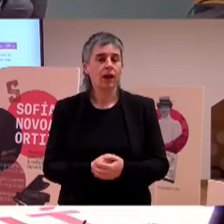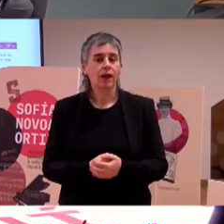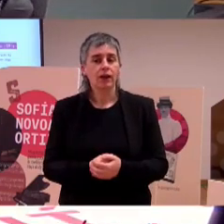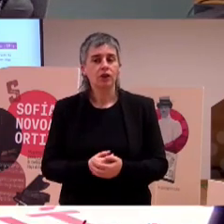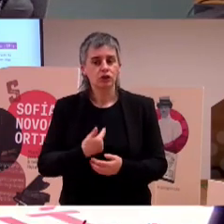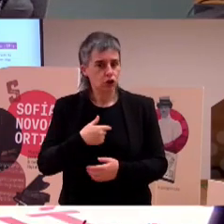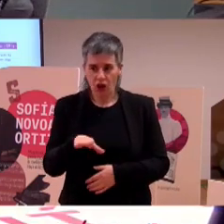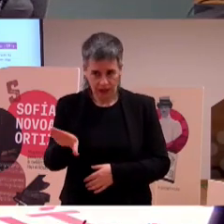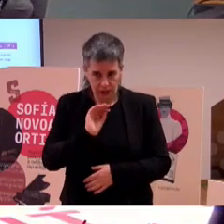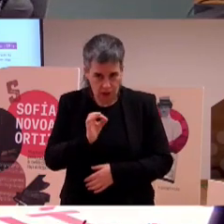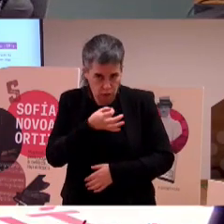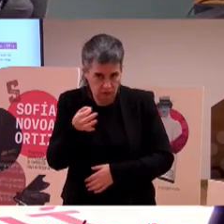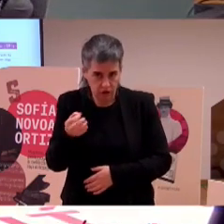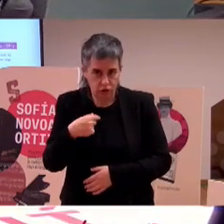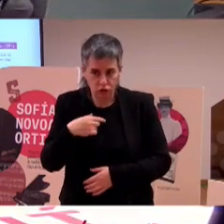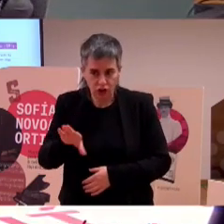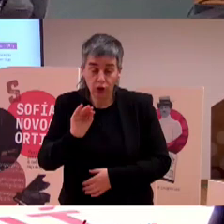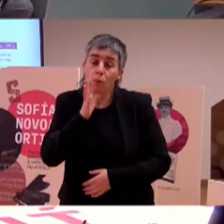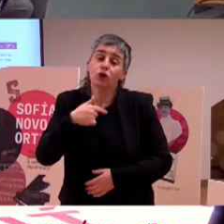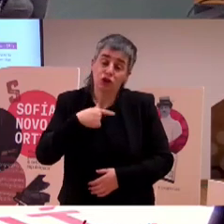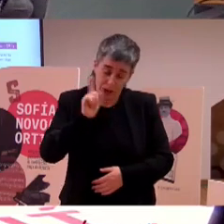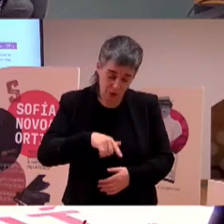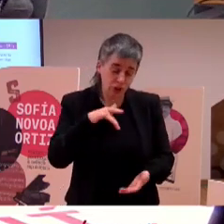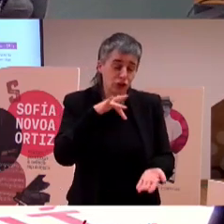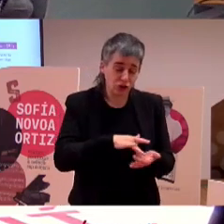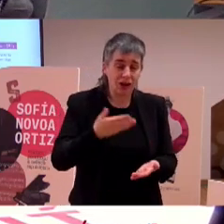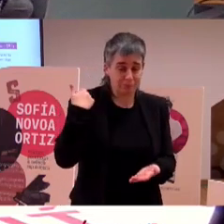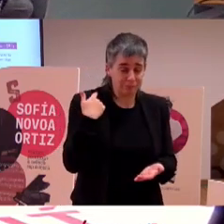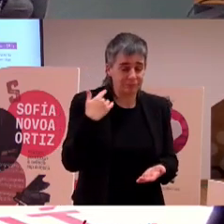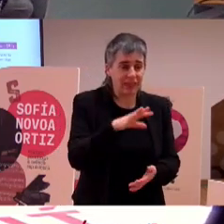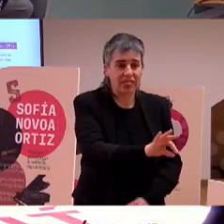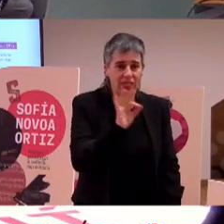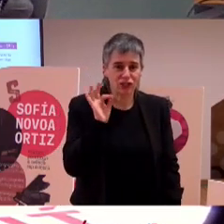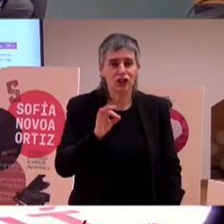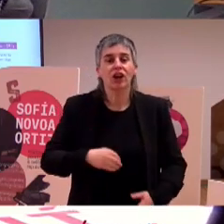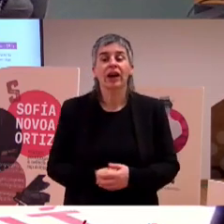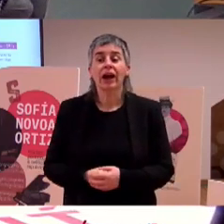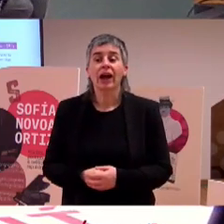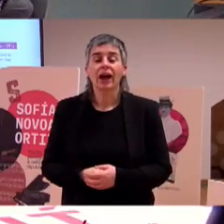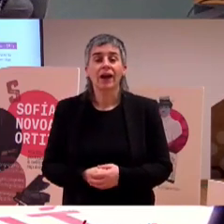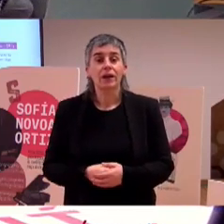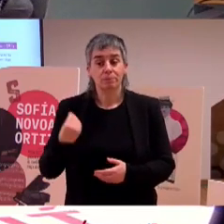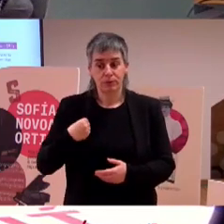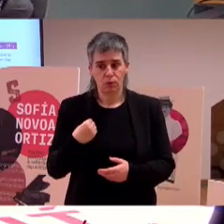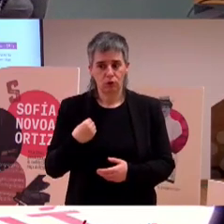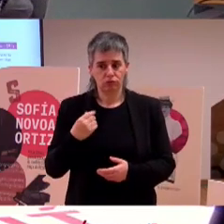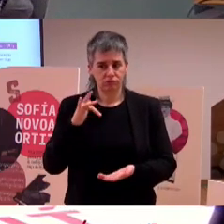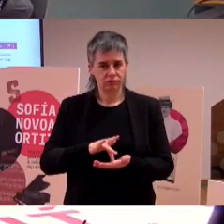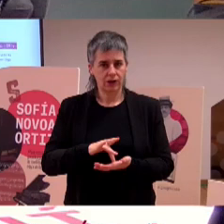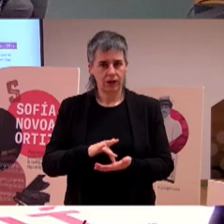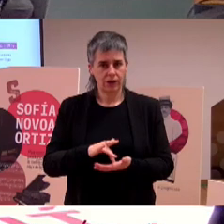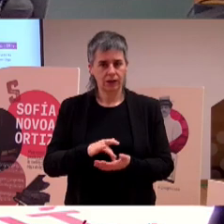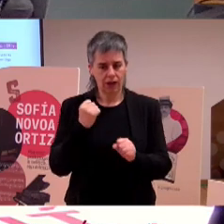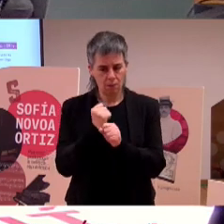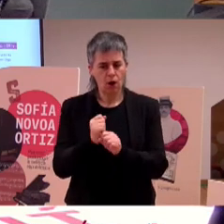eu entendo, porque eu tamén tive que tomar esa decisión, aunque non era o mellor tan boa como ela. Quero decir que ser pianista